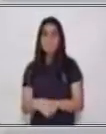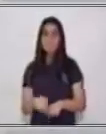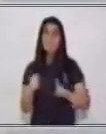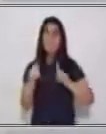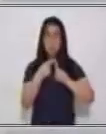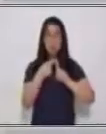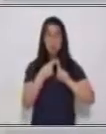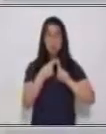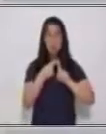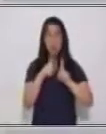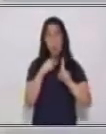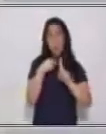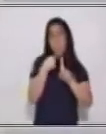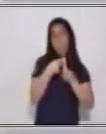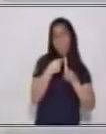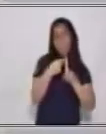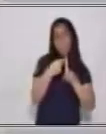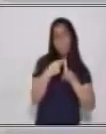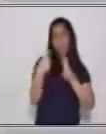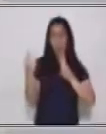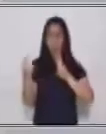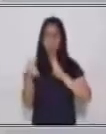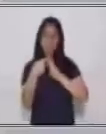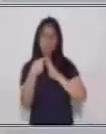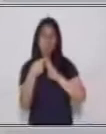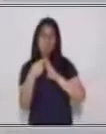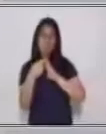surge la